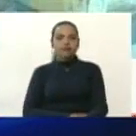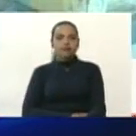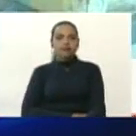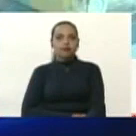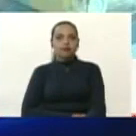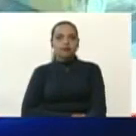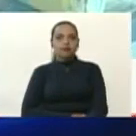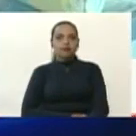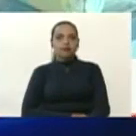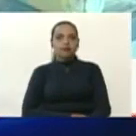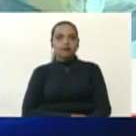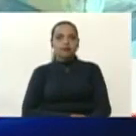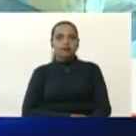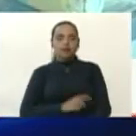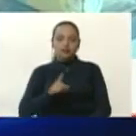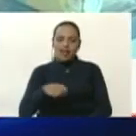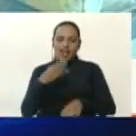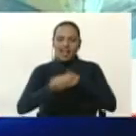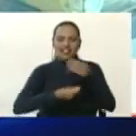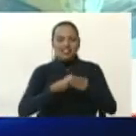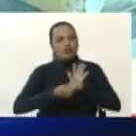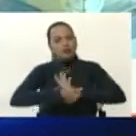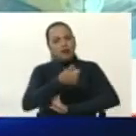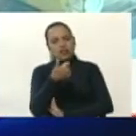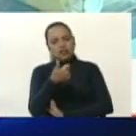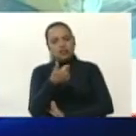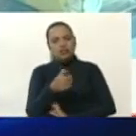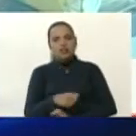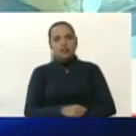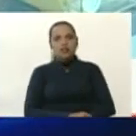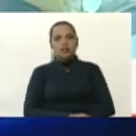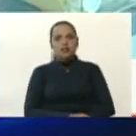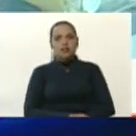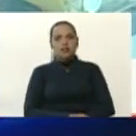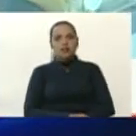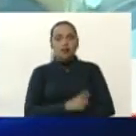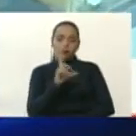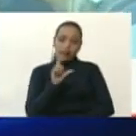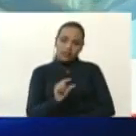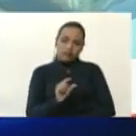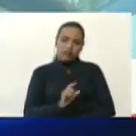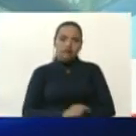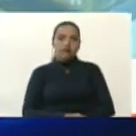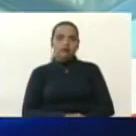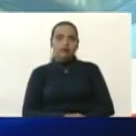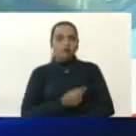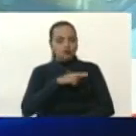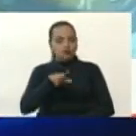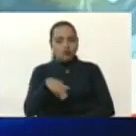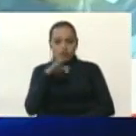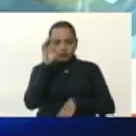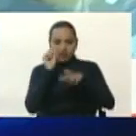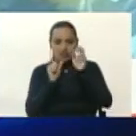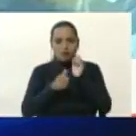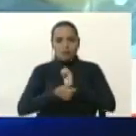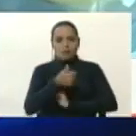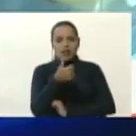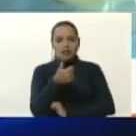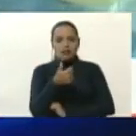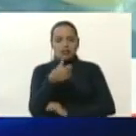y además haciendo mucho más con menos. Hemos aprendido a hacer más con